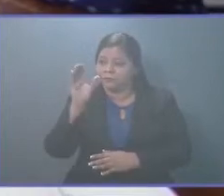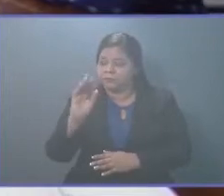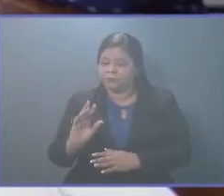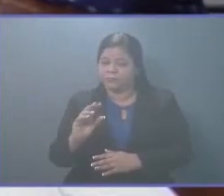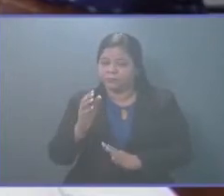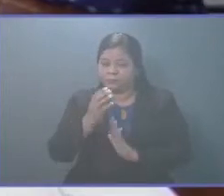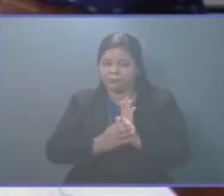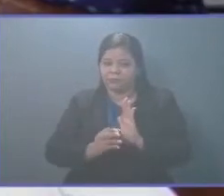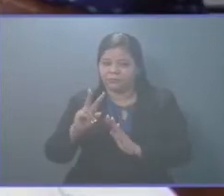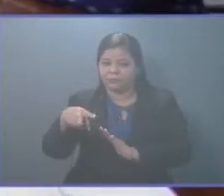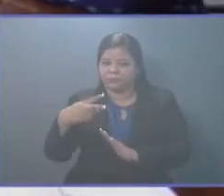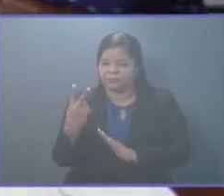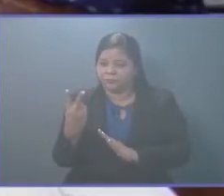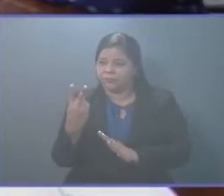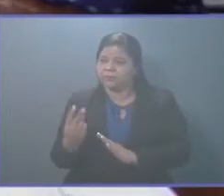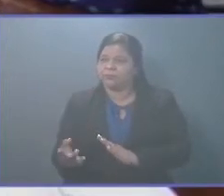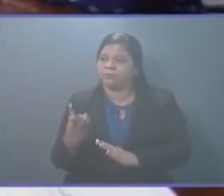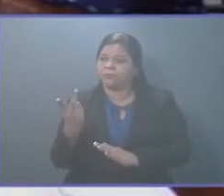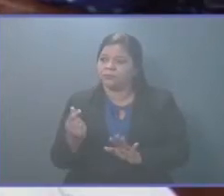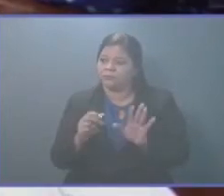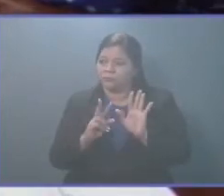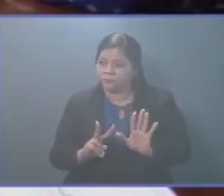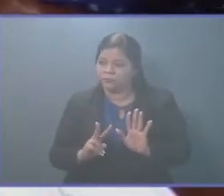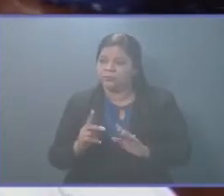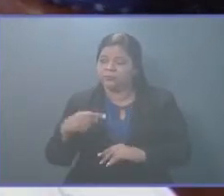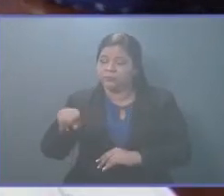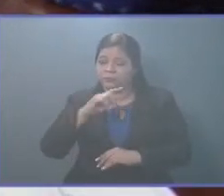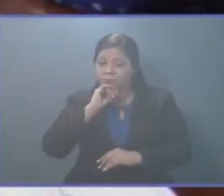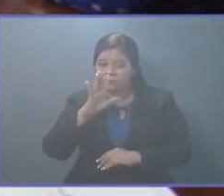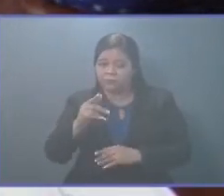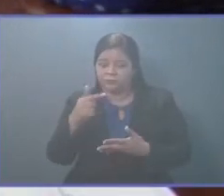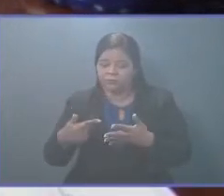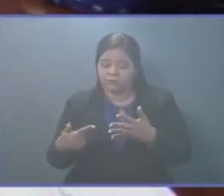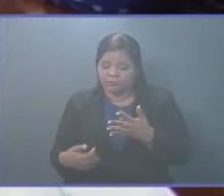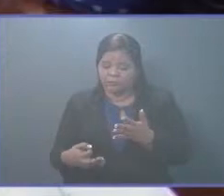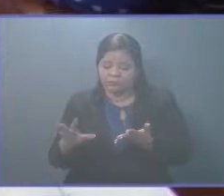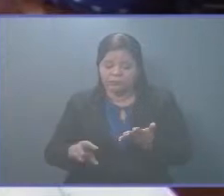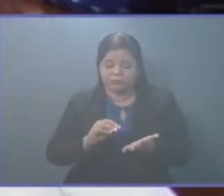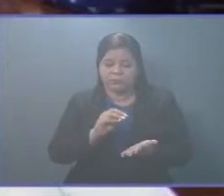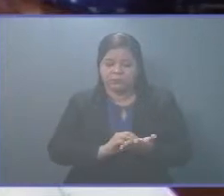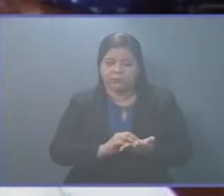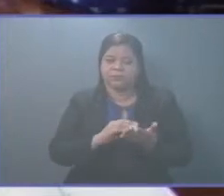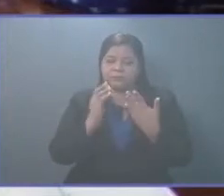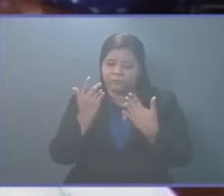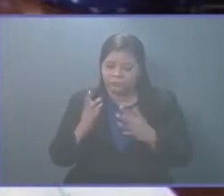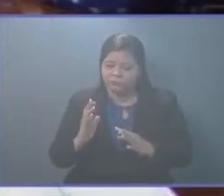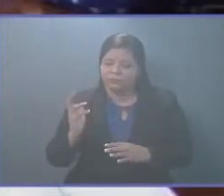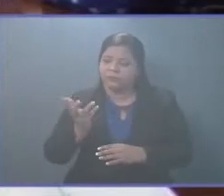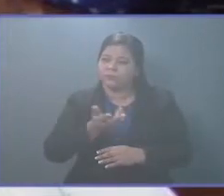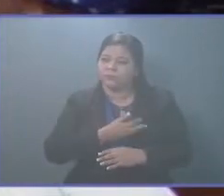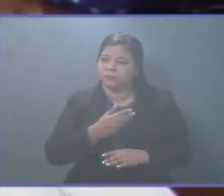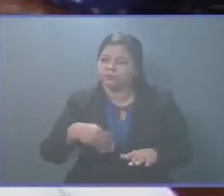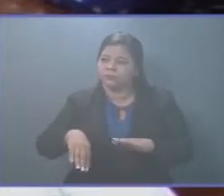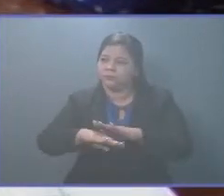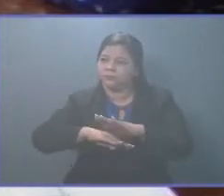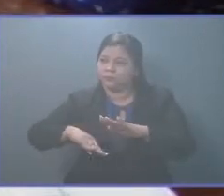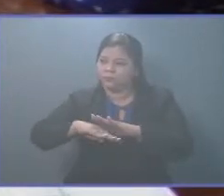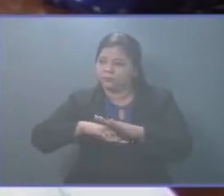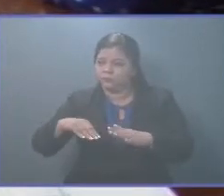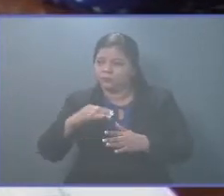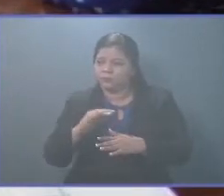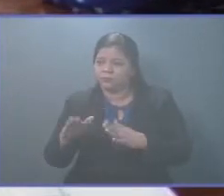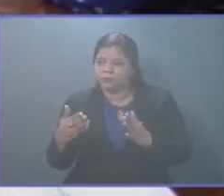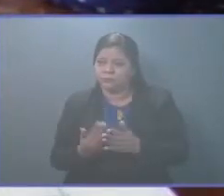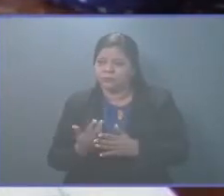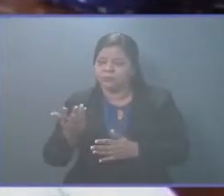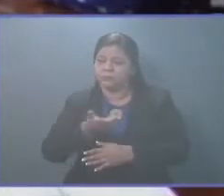segundo, el artículo 7, que para ustedes es 6 en esa ley, nos da los ministerios principales, relaciones